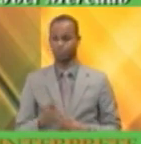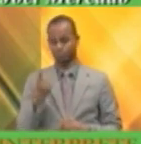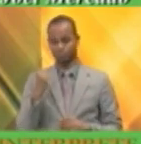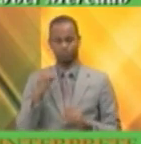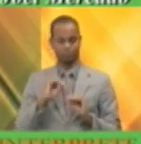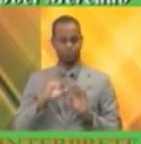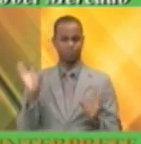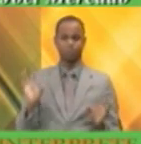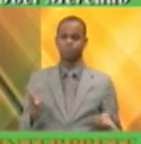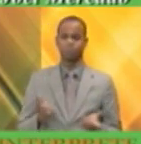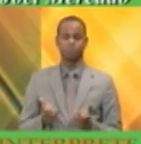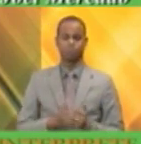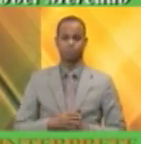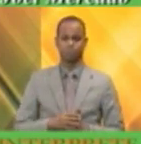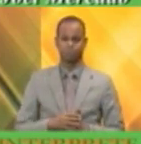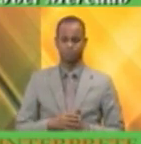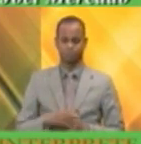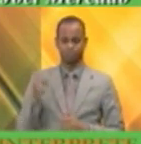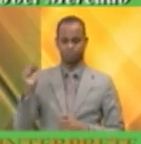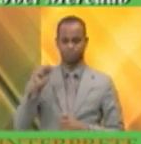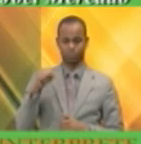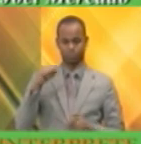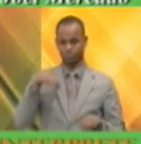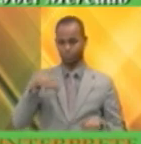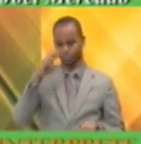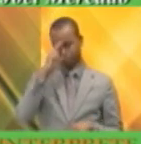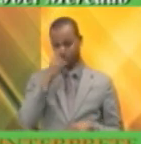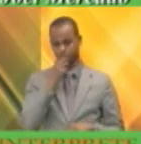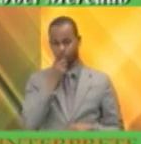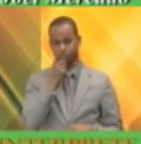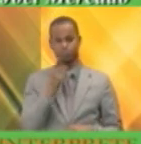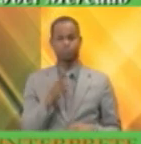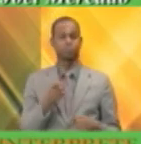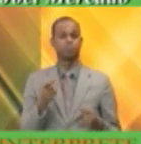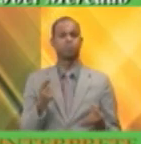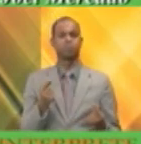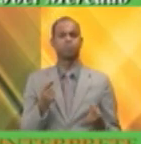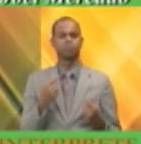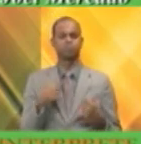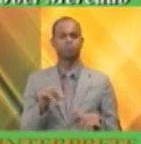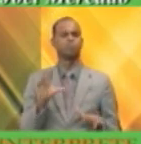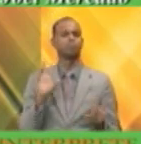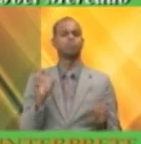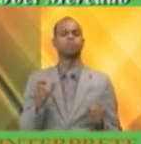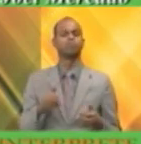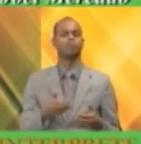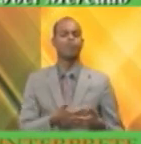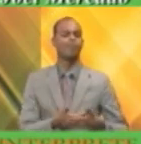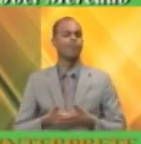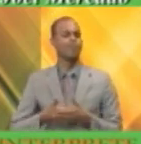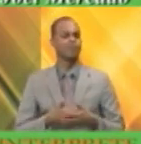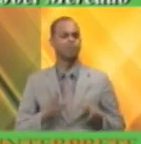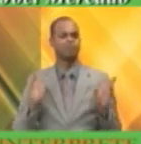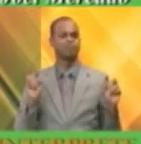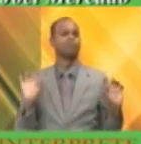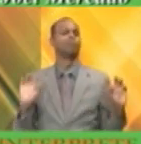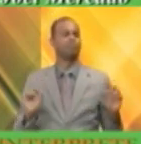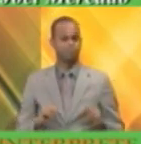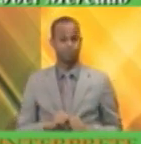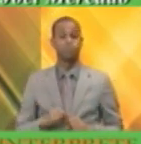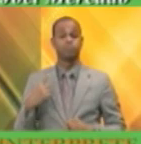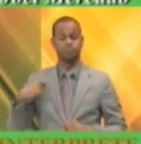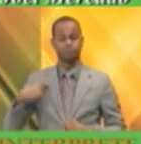clara, el paralimpismo en la República Dominicana está todavía en pañales. Todavía nosotros